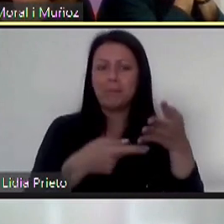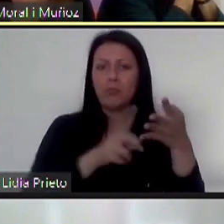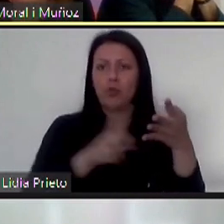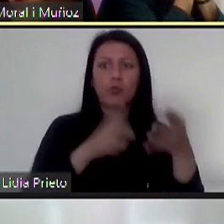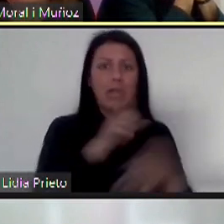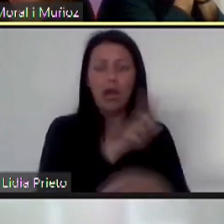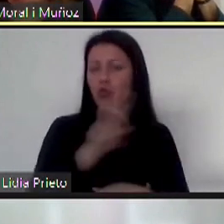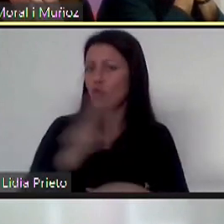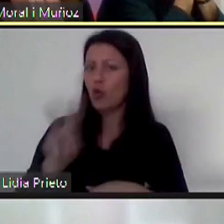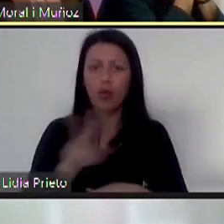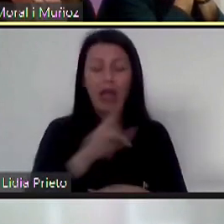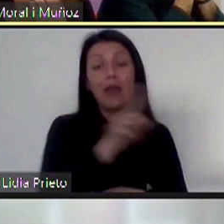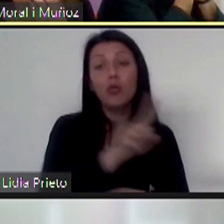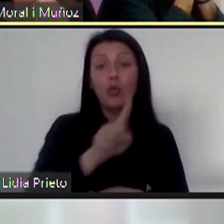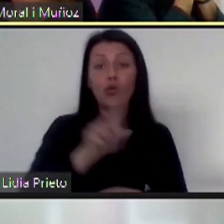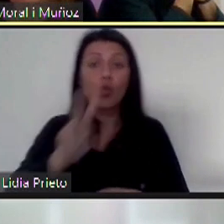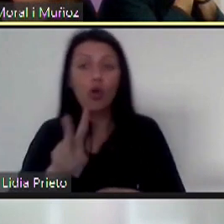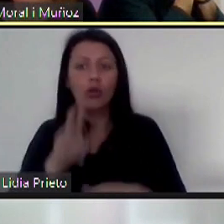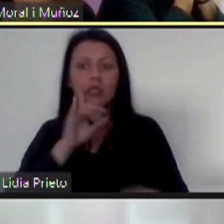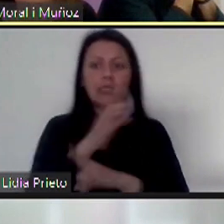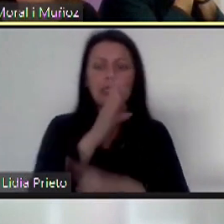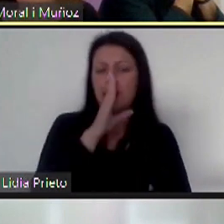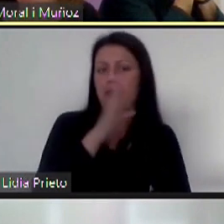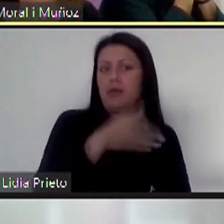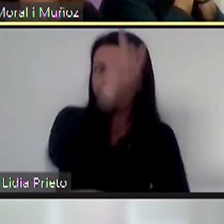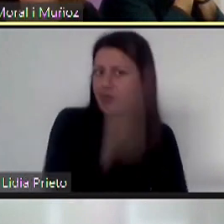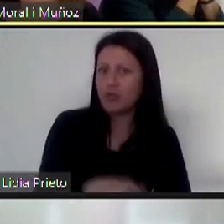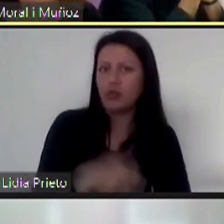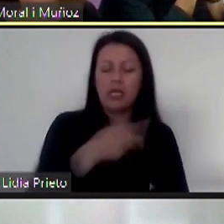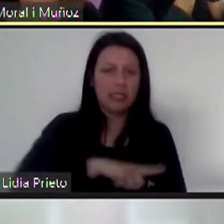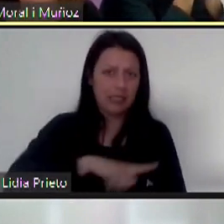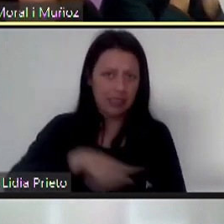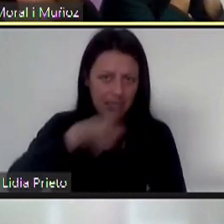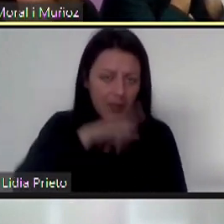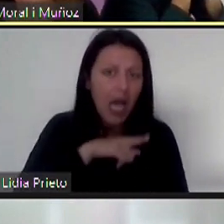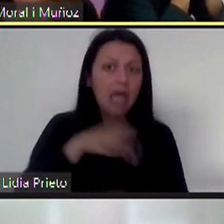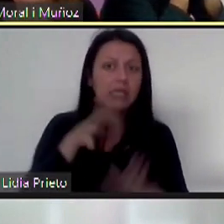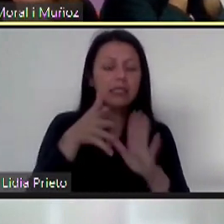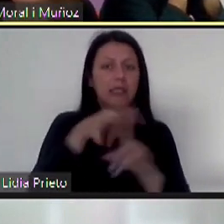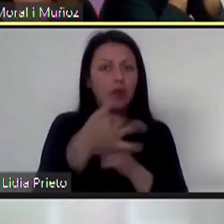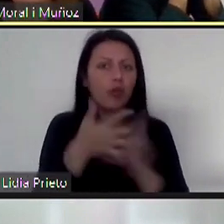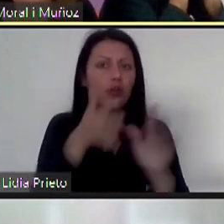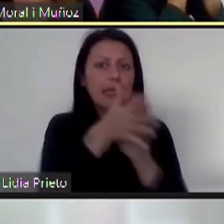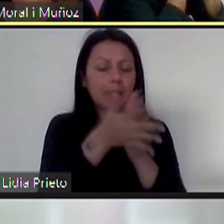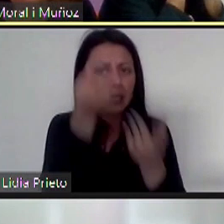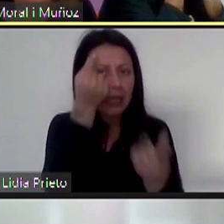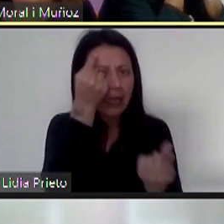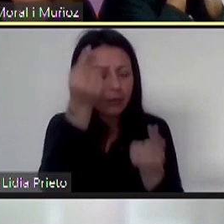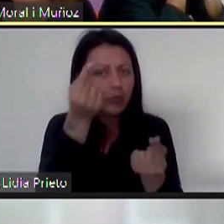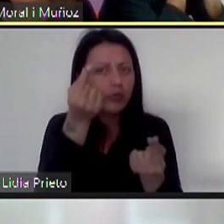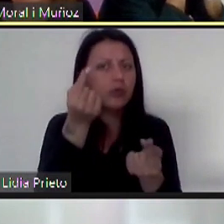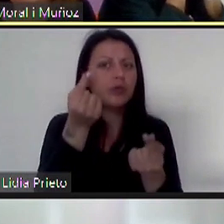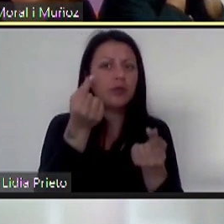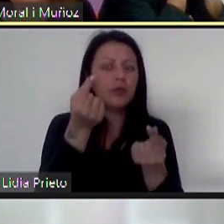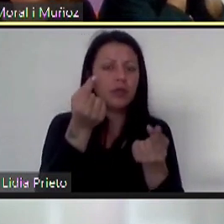encuentra bien y le expliquéis un poquito las cosas de cómo está la situación. Normalmente es porque no se